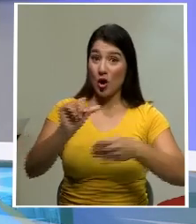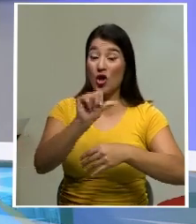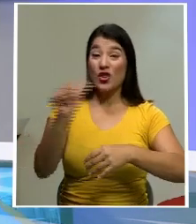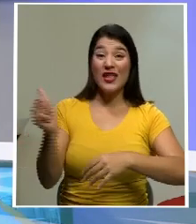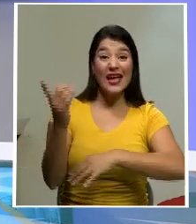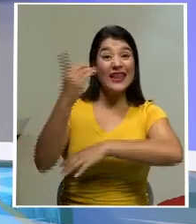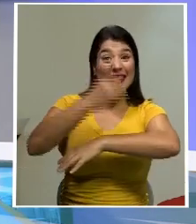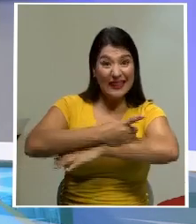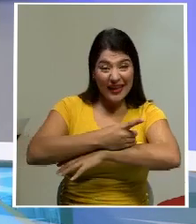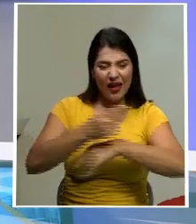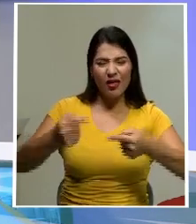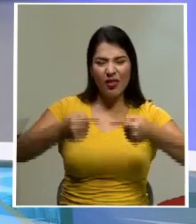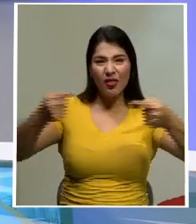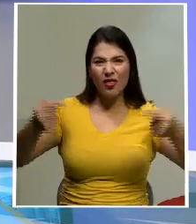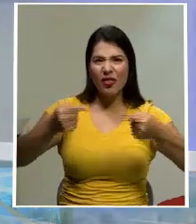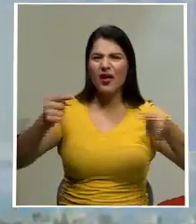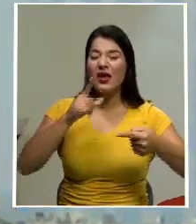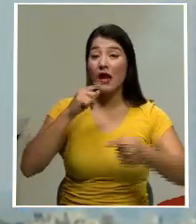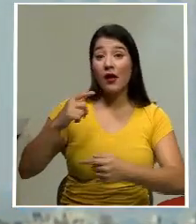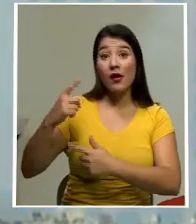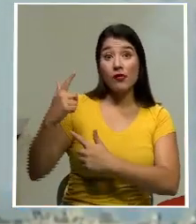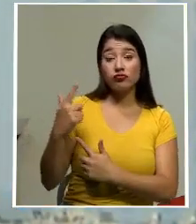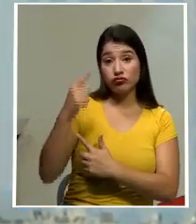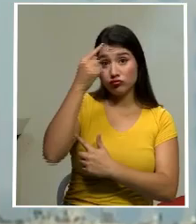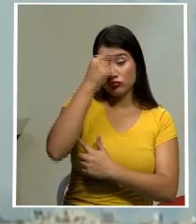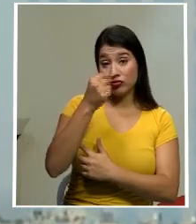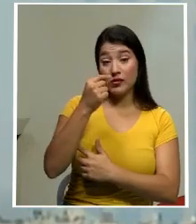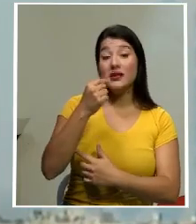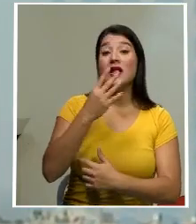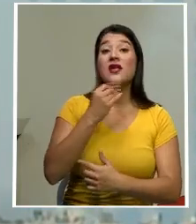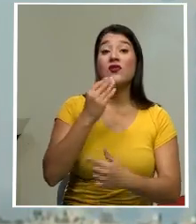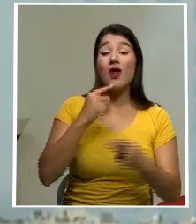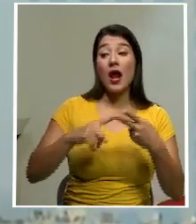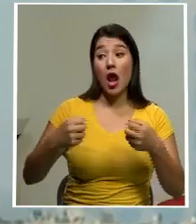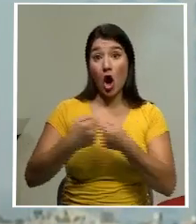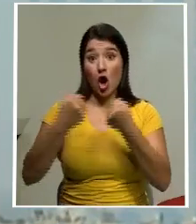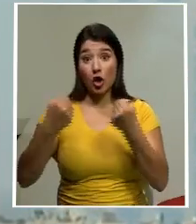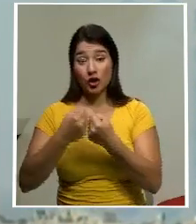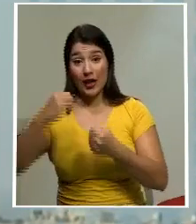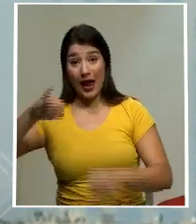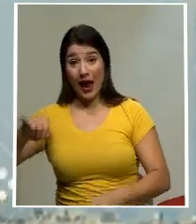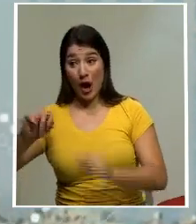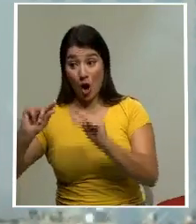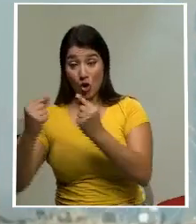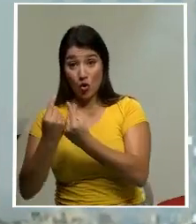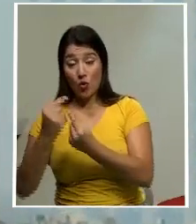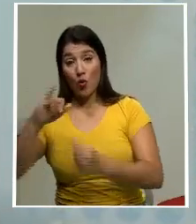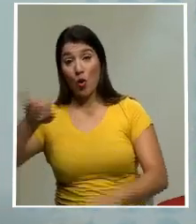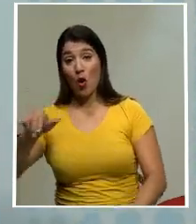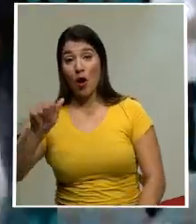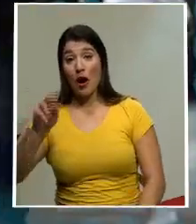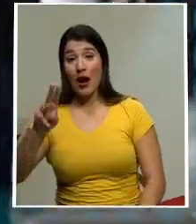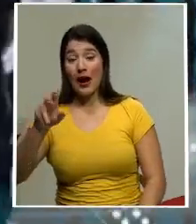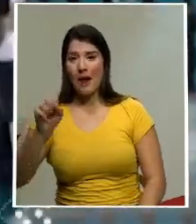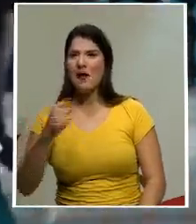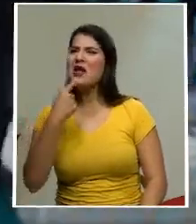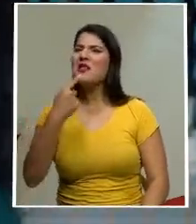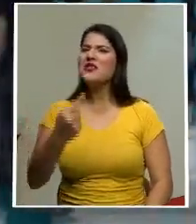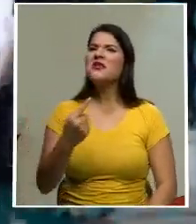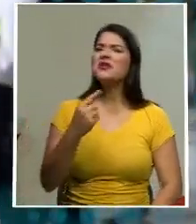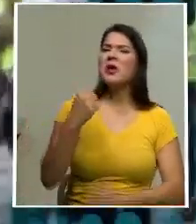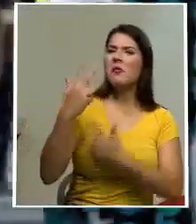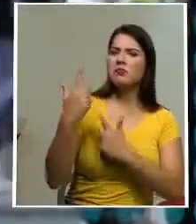crudos enfrentamientos entre el ejército de Israel y el movimiento islámico Hamas, el primer ministro israelí asegura que llegará hasta las